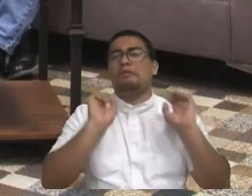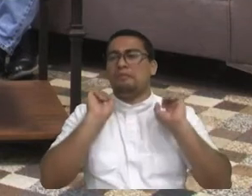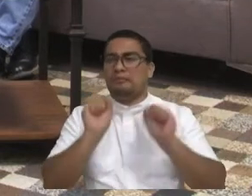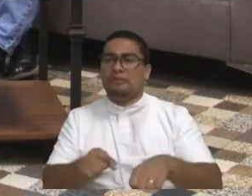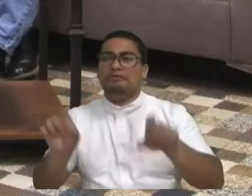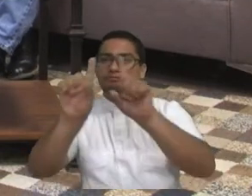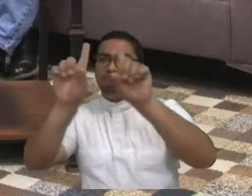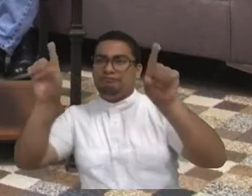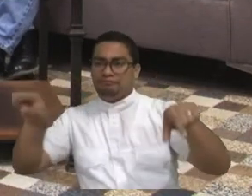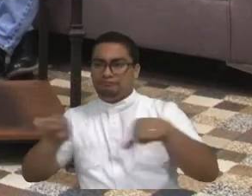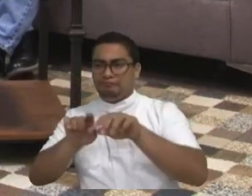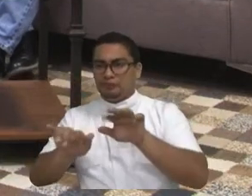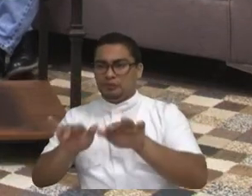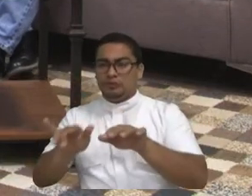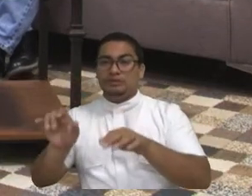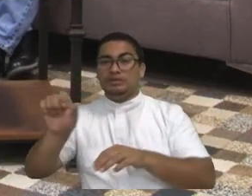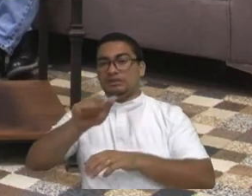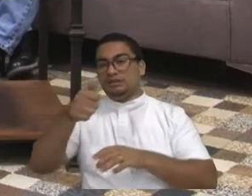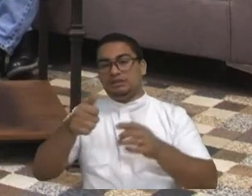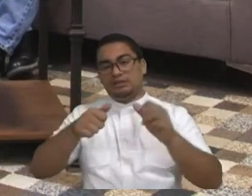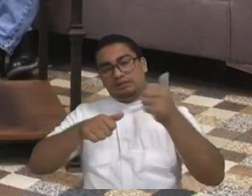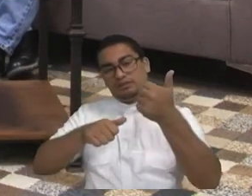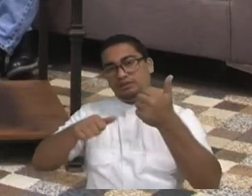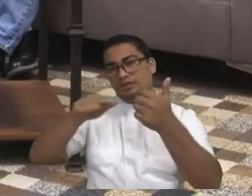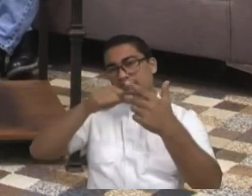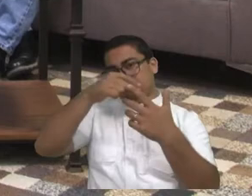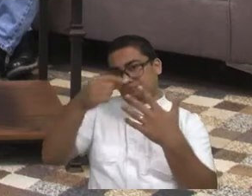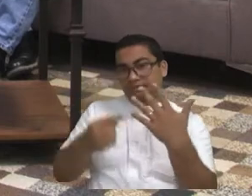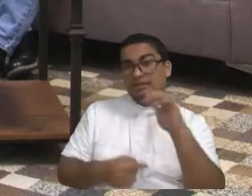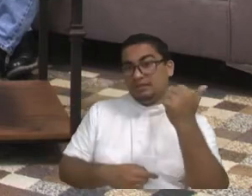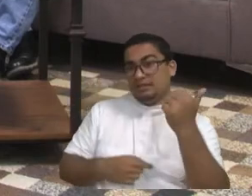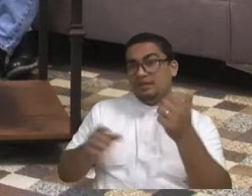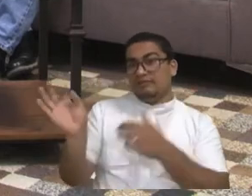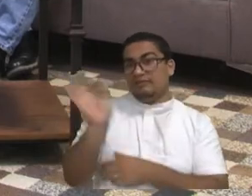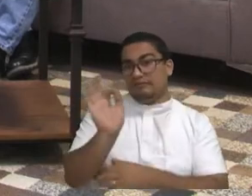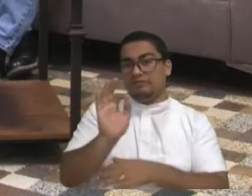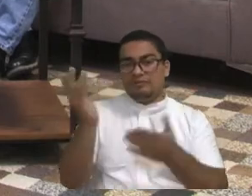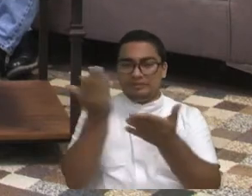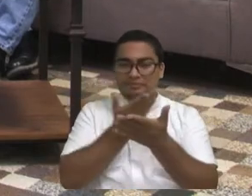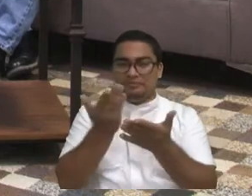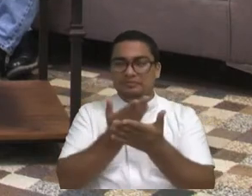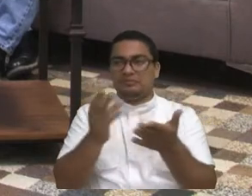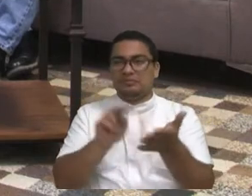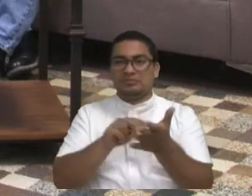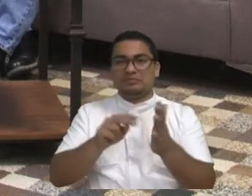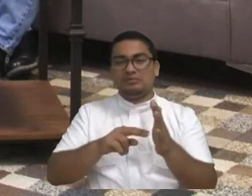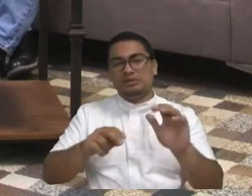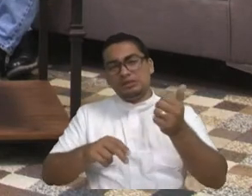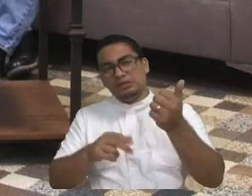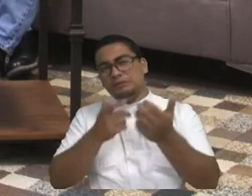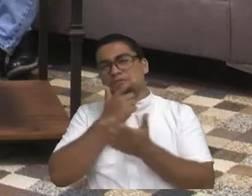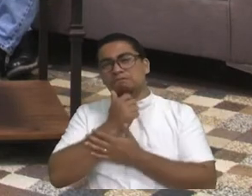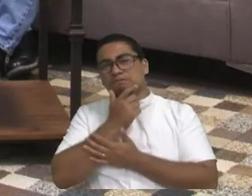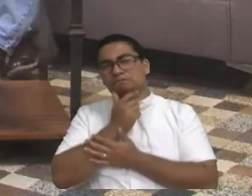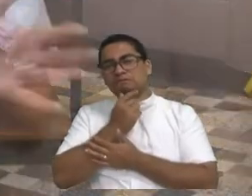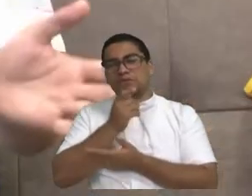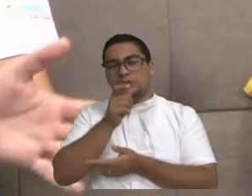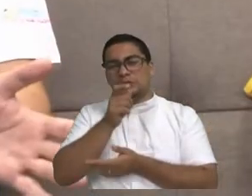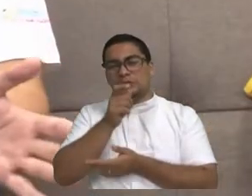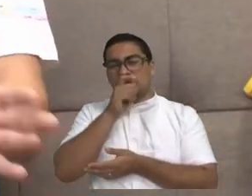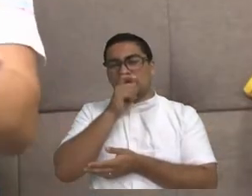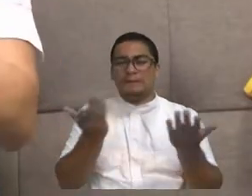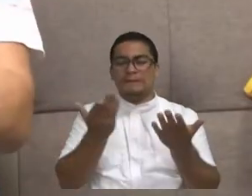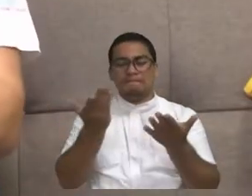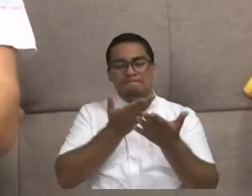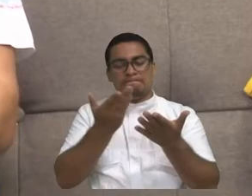entonces hablamos más o menos de seis modalidades de estudios qué vos te miras en ese abanico de posibilidades de tantas